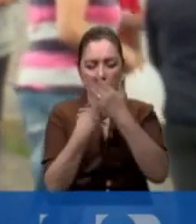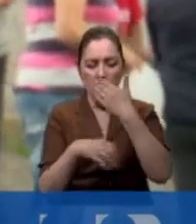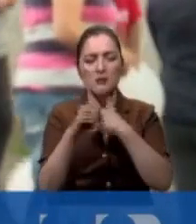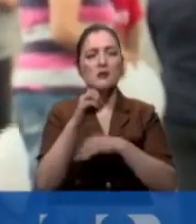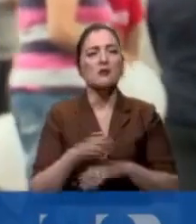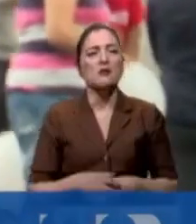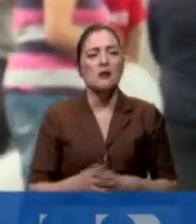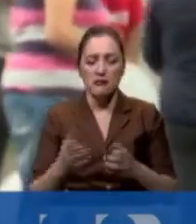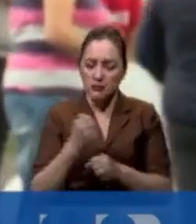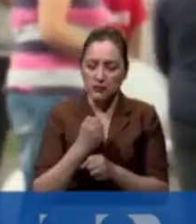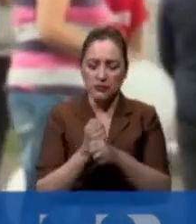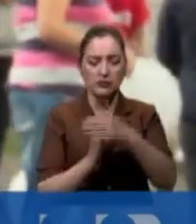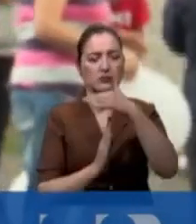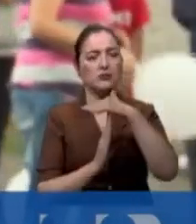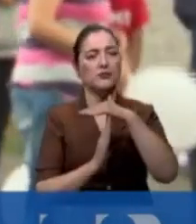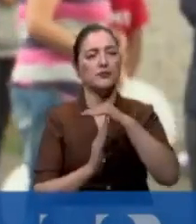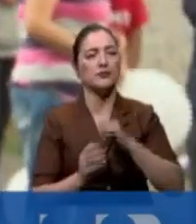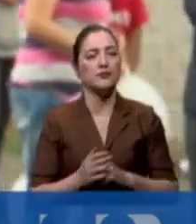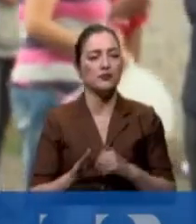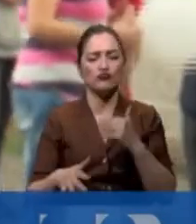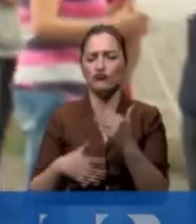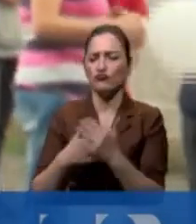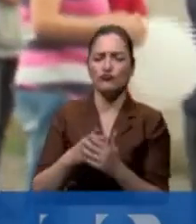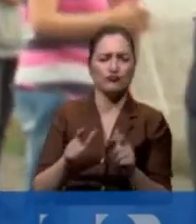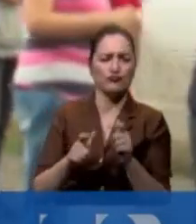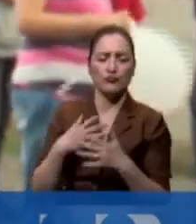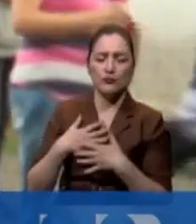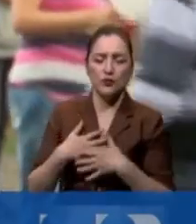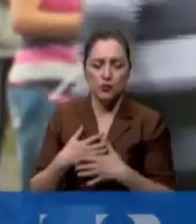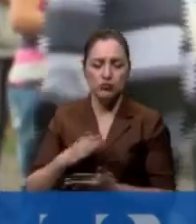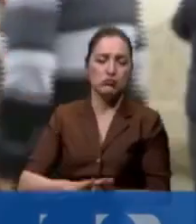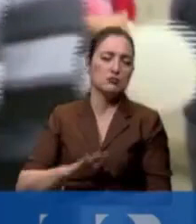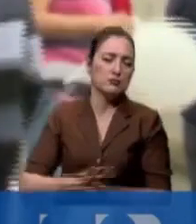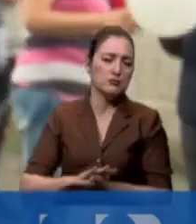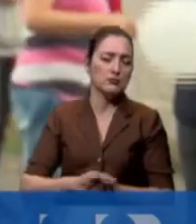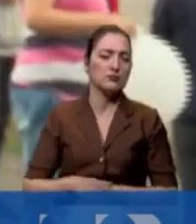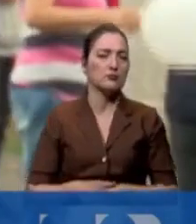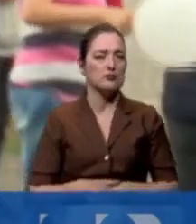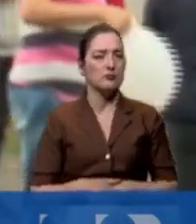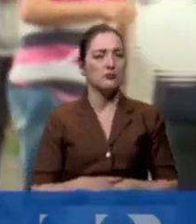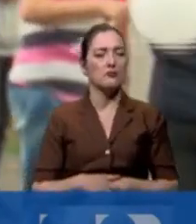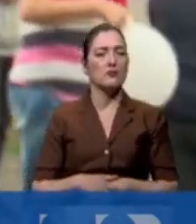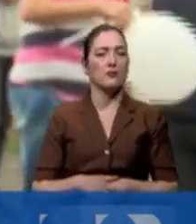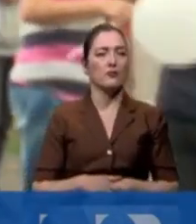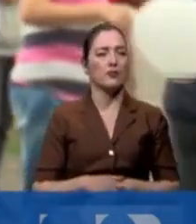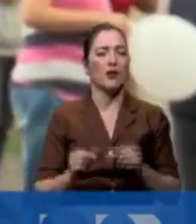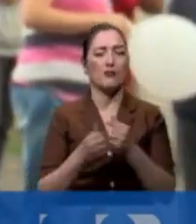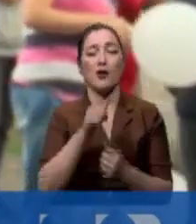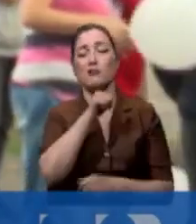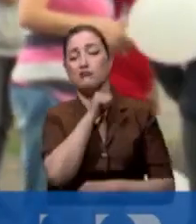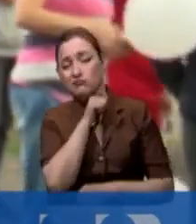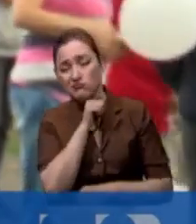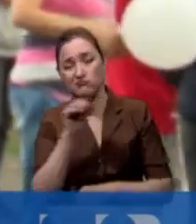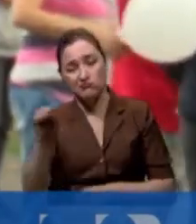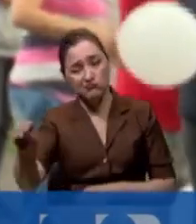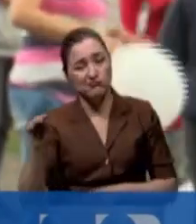hijos, queremos trabajar en paz y que todos vivamos con tranquilidad y que sepan los señores delincuentes que no